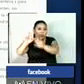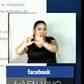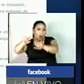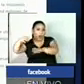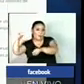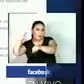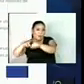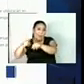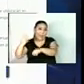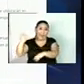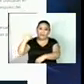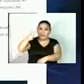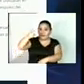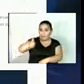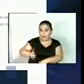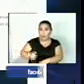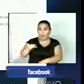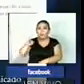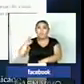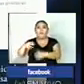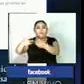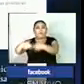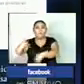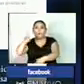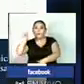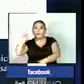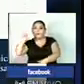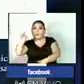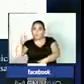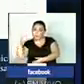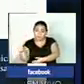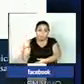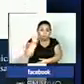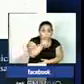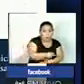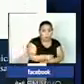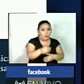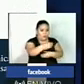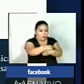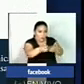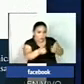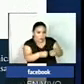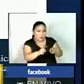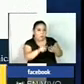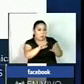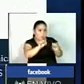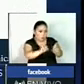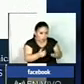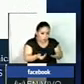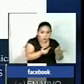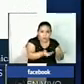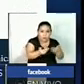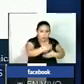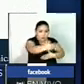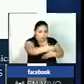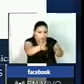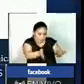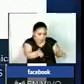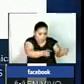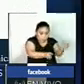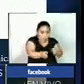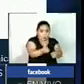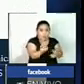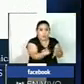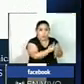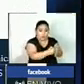anunciados este mes a través de USAID a la Organización Internacional para las Migraciones destinados para apoyar los centros de contención para